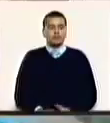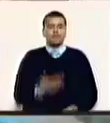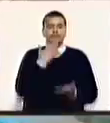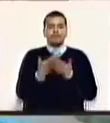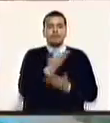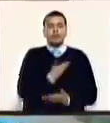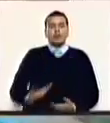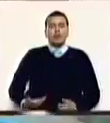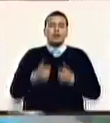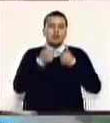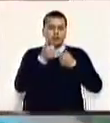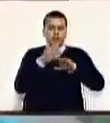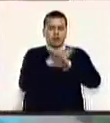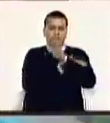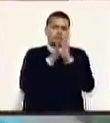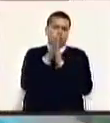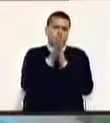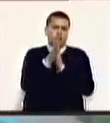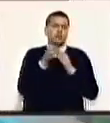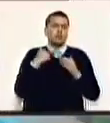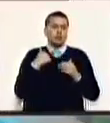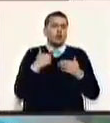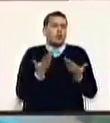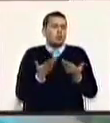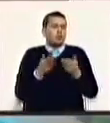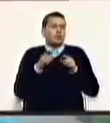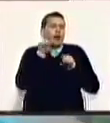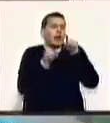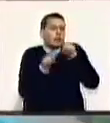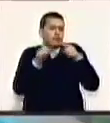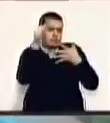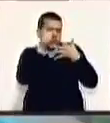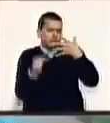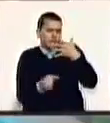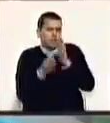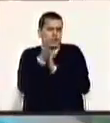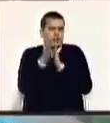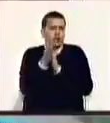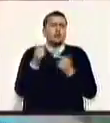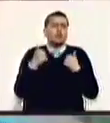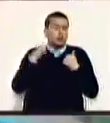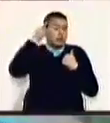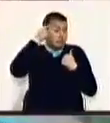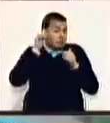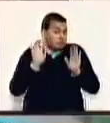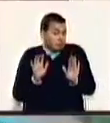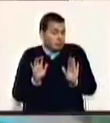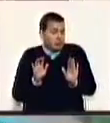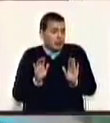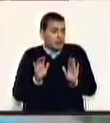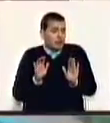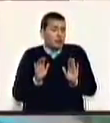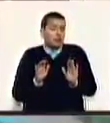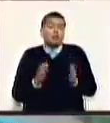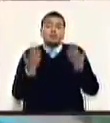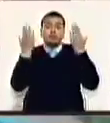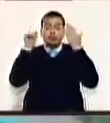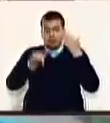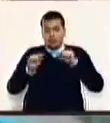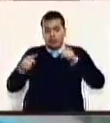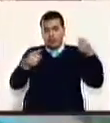Bien, presidente, de todo lo dicho, creo que tendremos que aplicarnos apenas algunos aspectos que yo estimo muy útiles